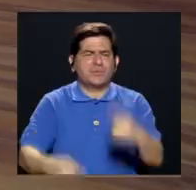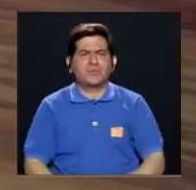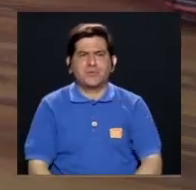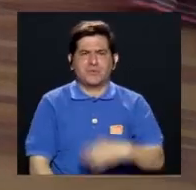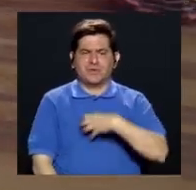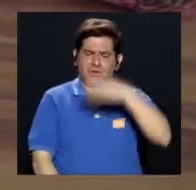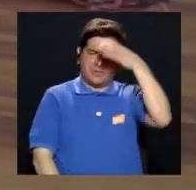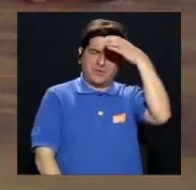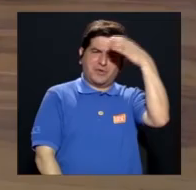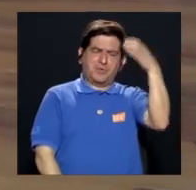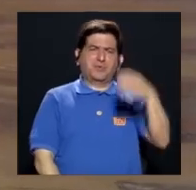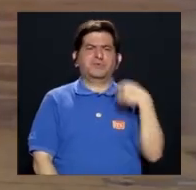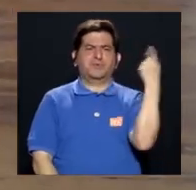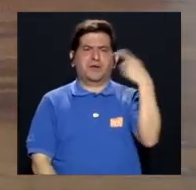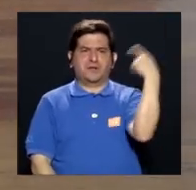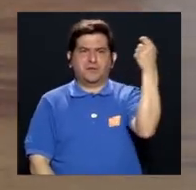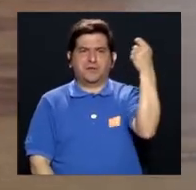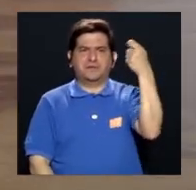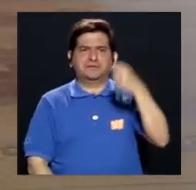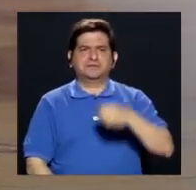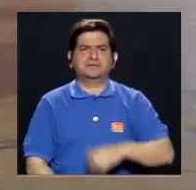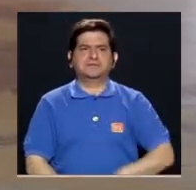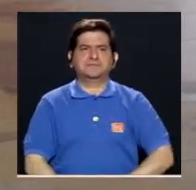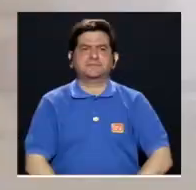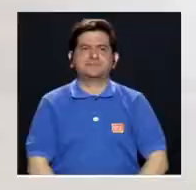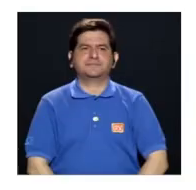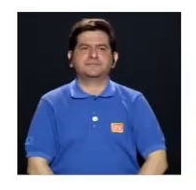patrimonio cultural guanacasteco.